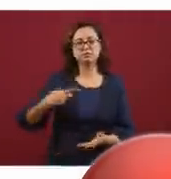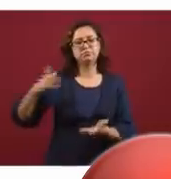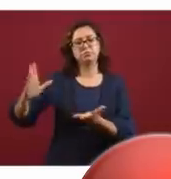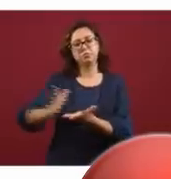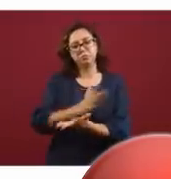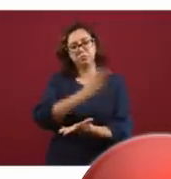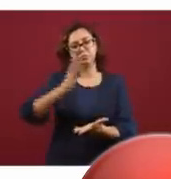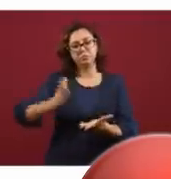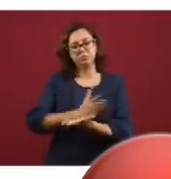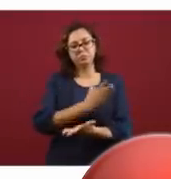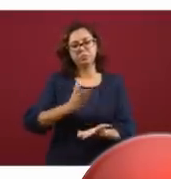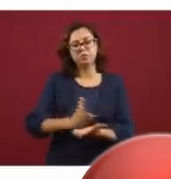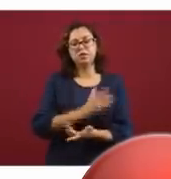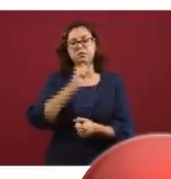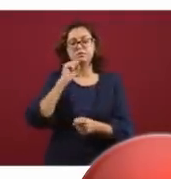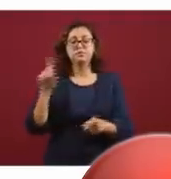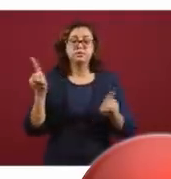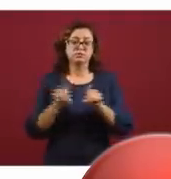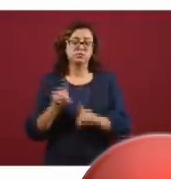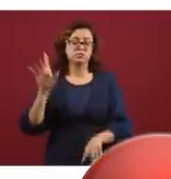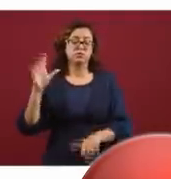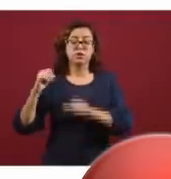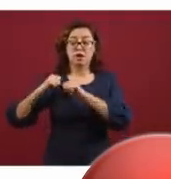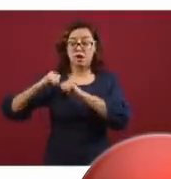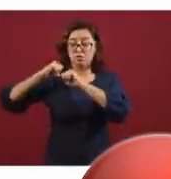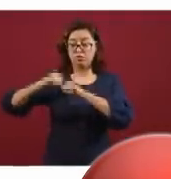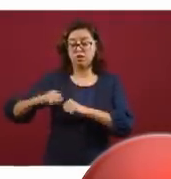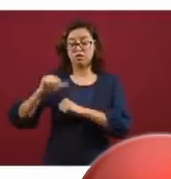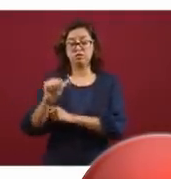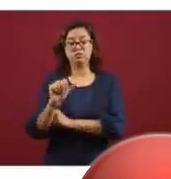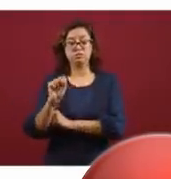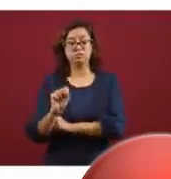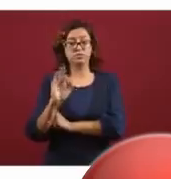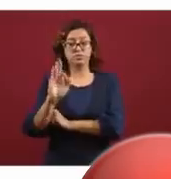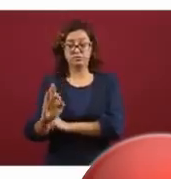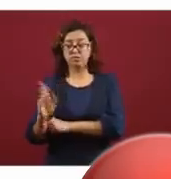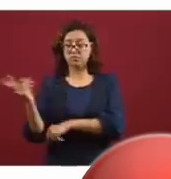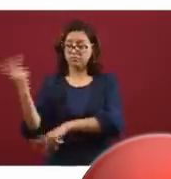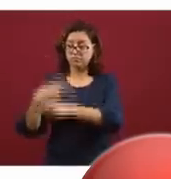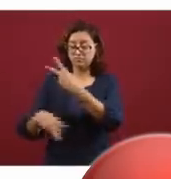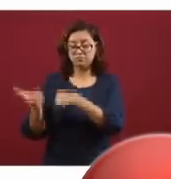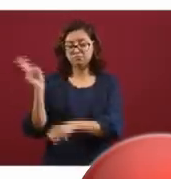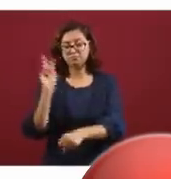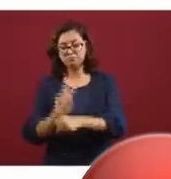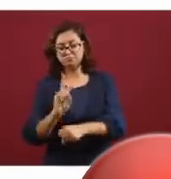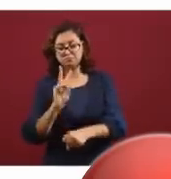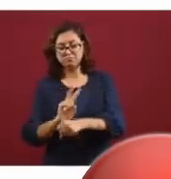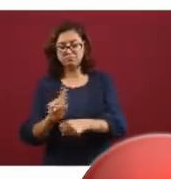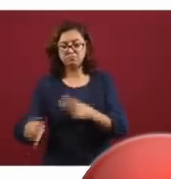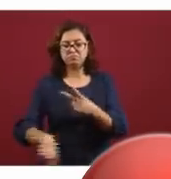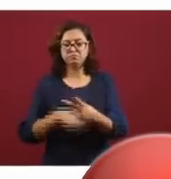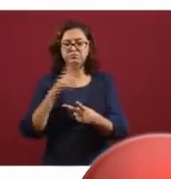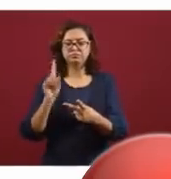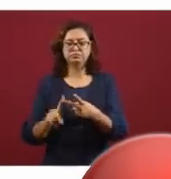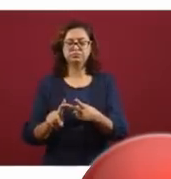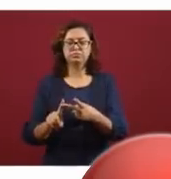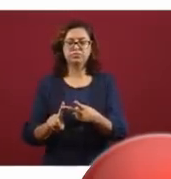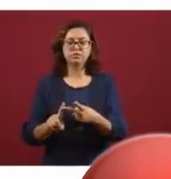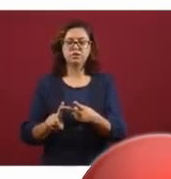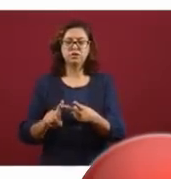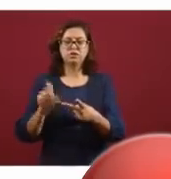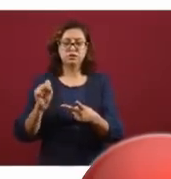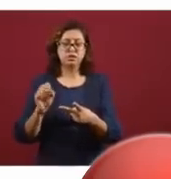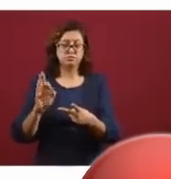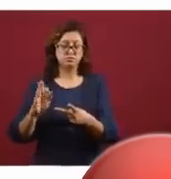a supervisar las autoridades, la Auditoría Superior de la Federación o la Función